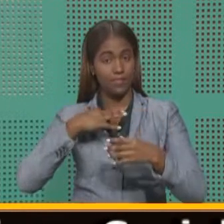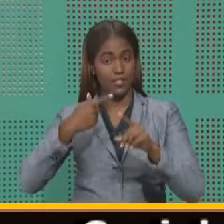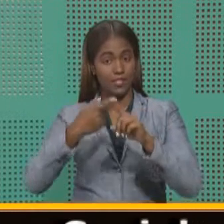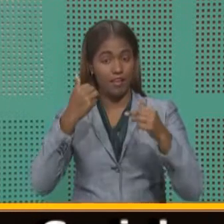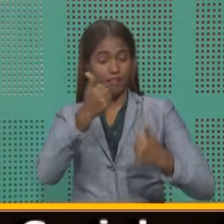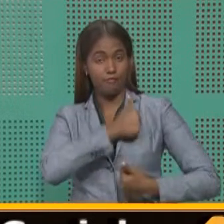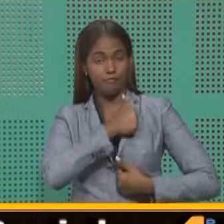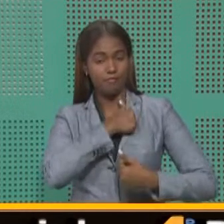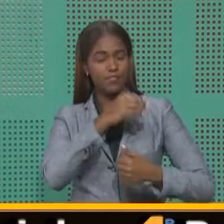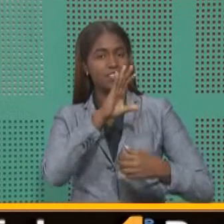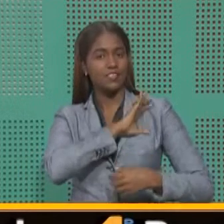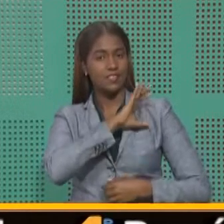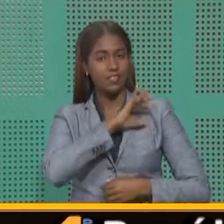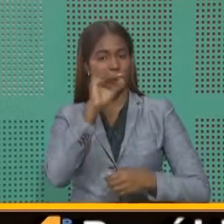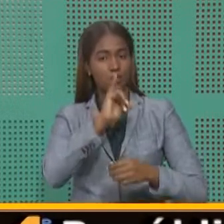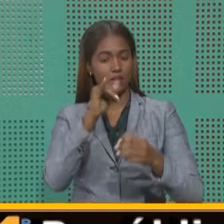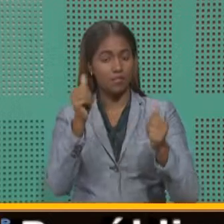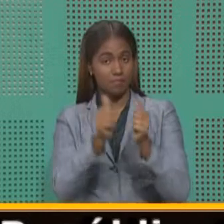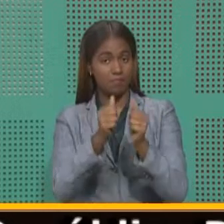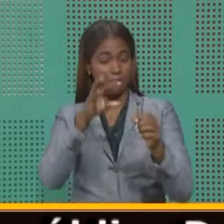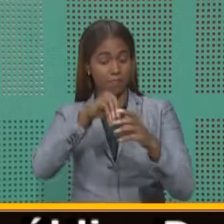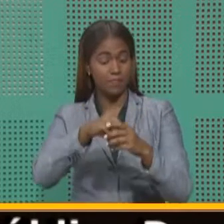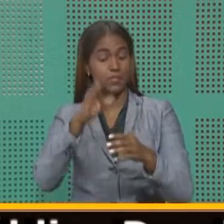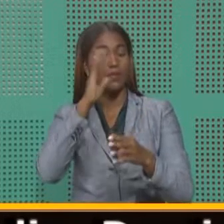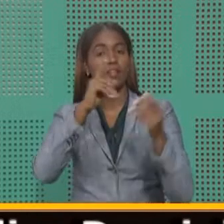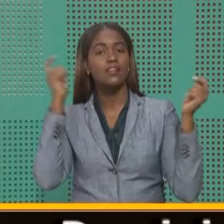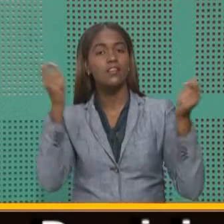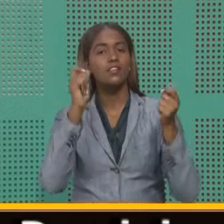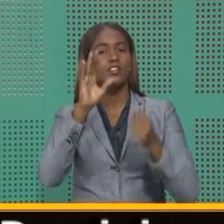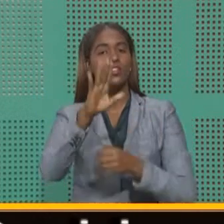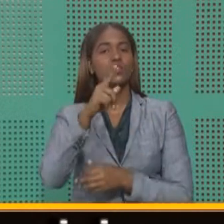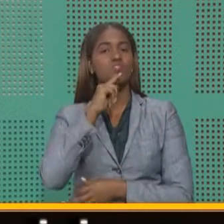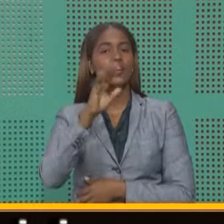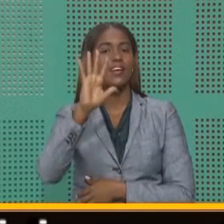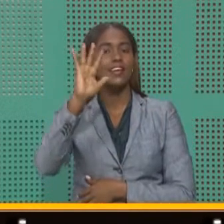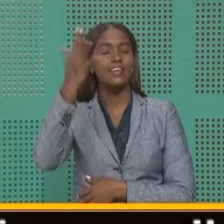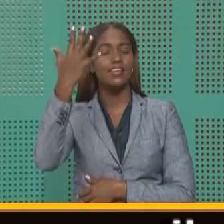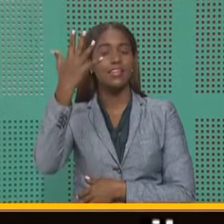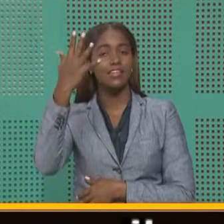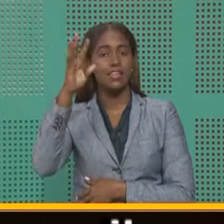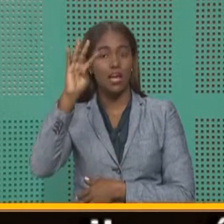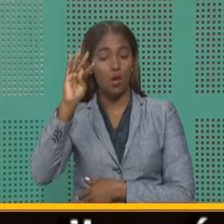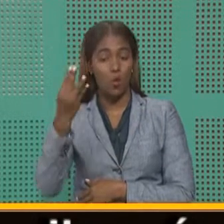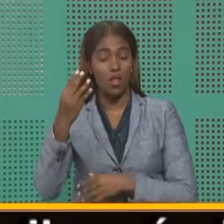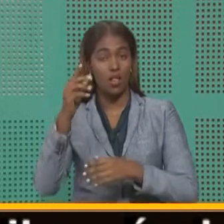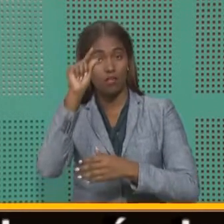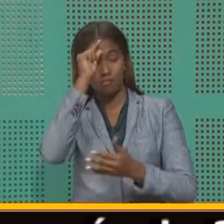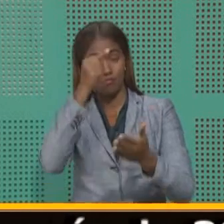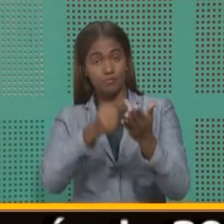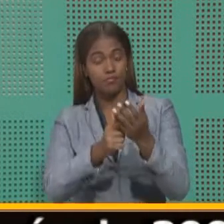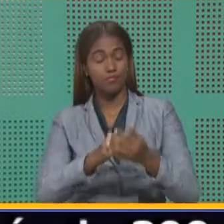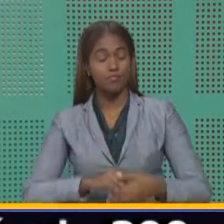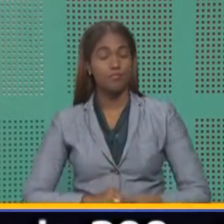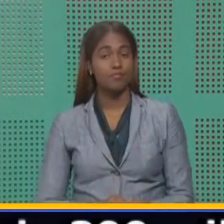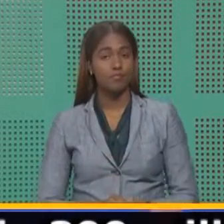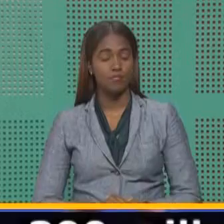fuerzas armadas y la policía nacional celebraron su 54ª graduación